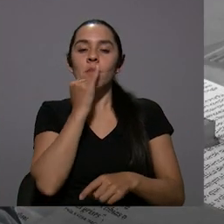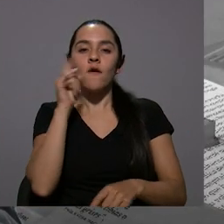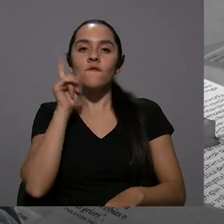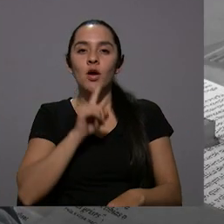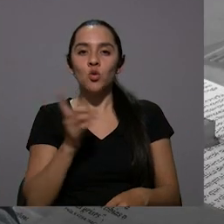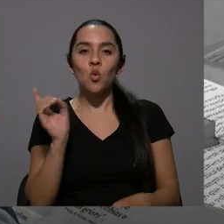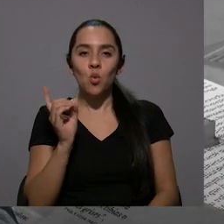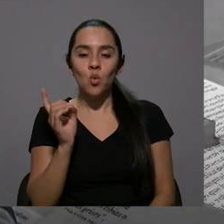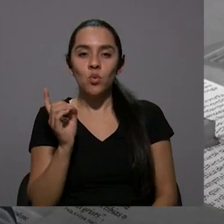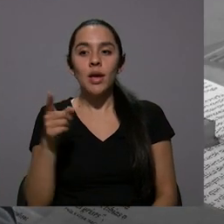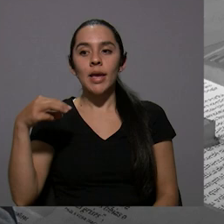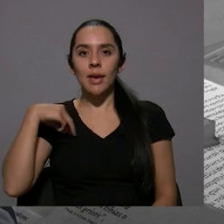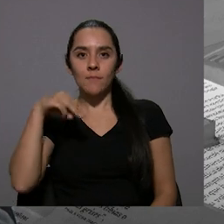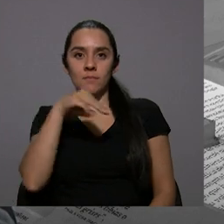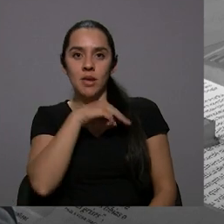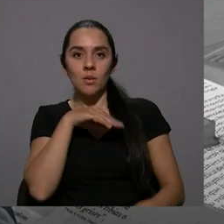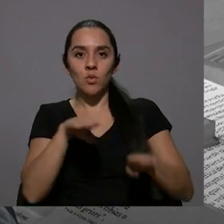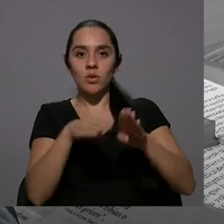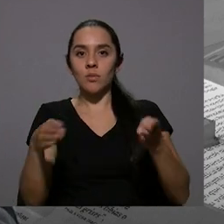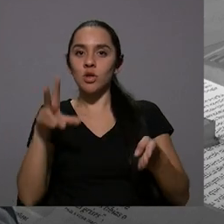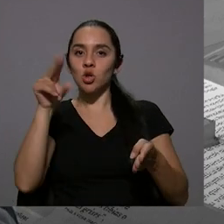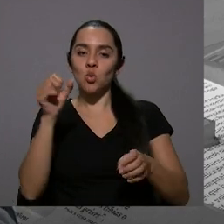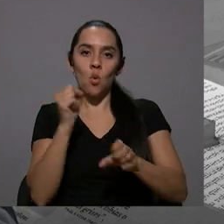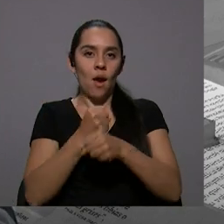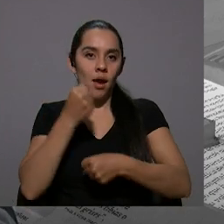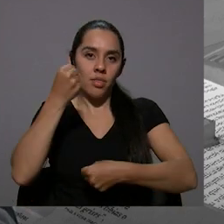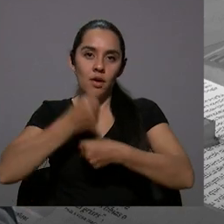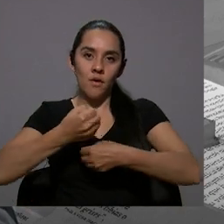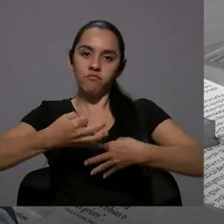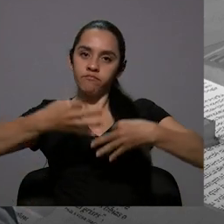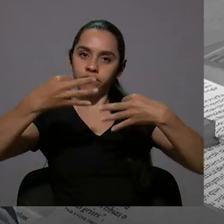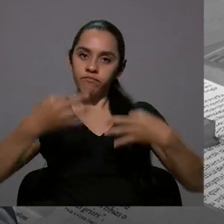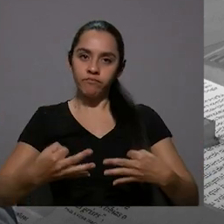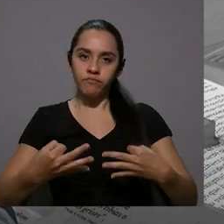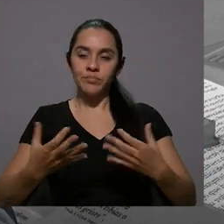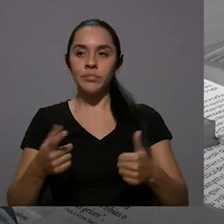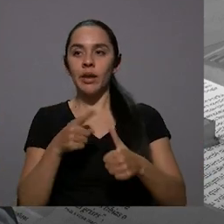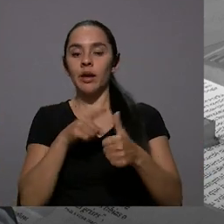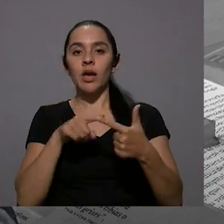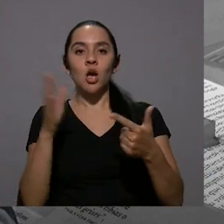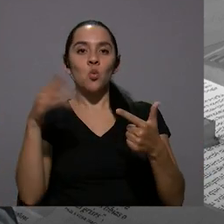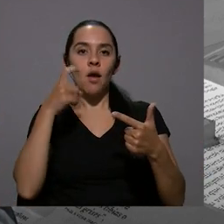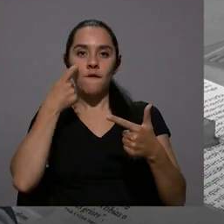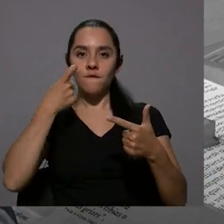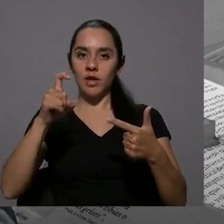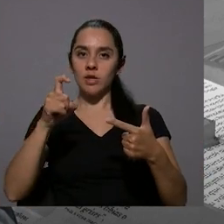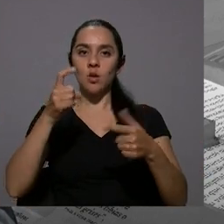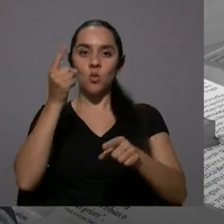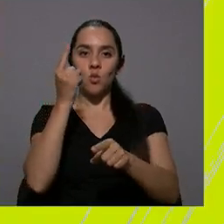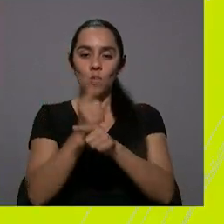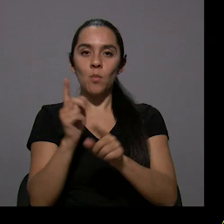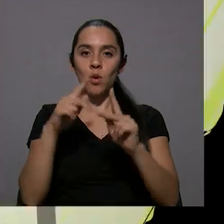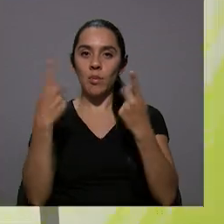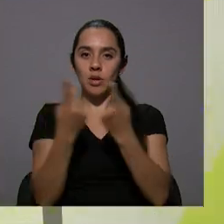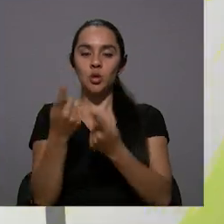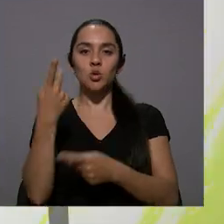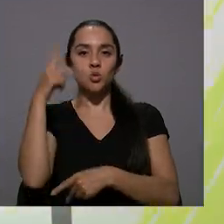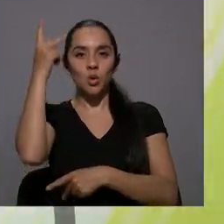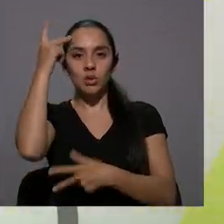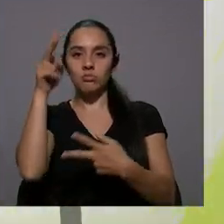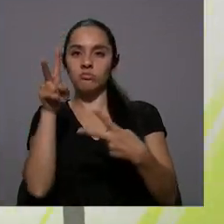mayores fraudes en que los miembros de mesa no hagan un trabajo adecuado en que no haya una fiscalización adecuada por los partidos